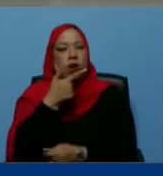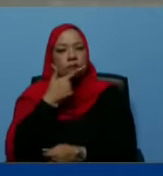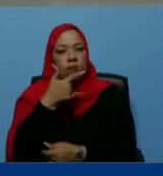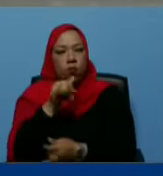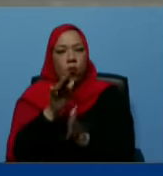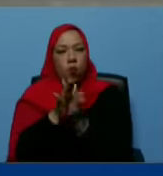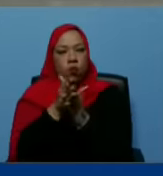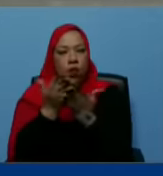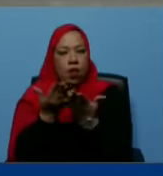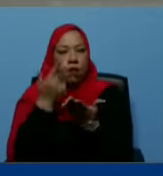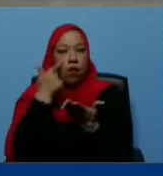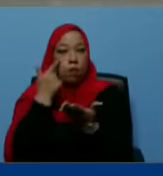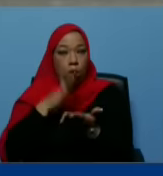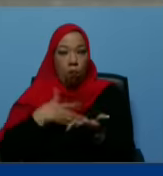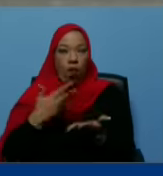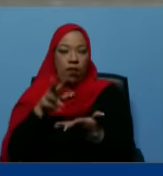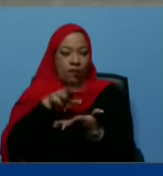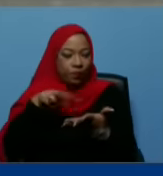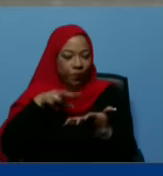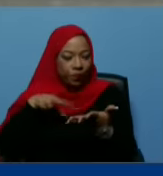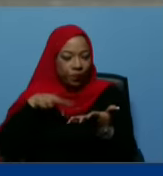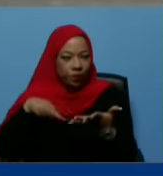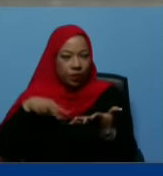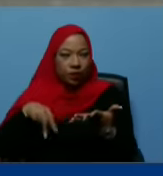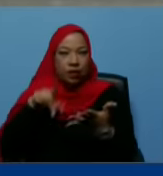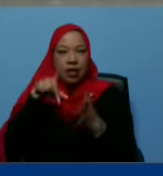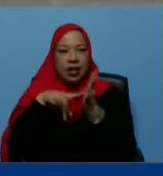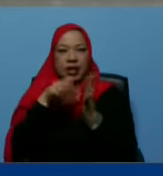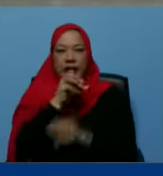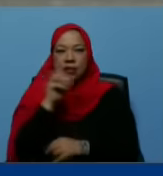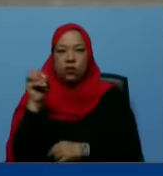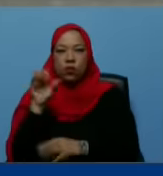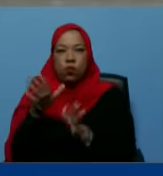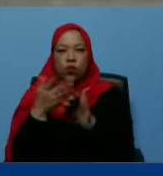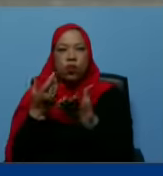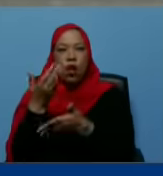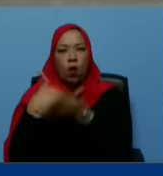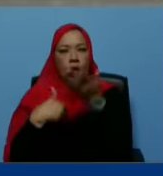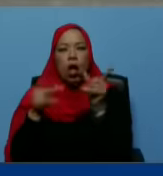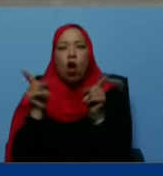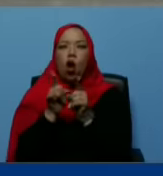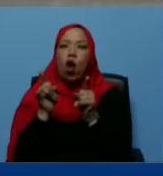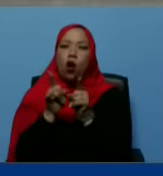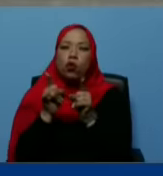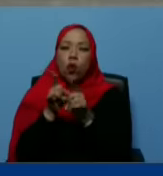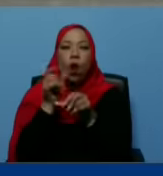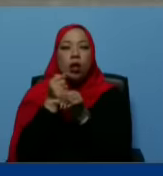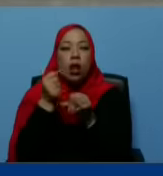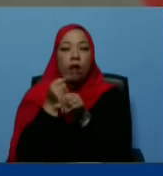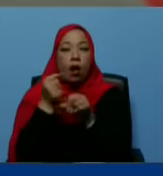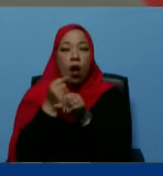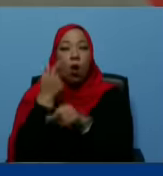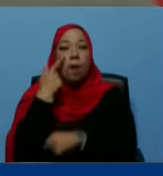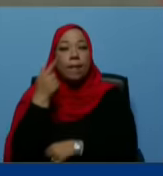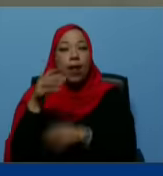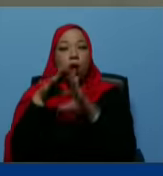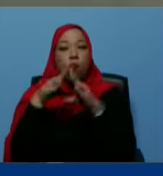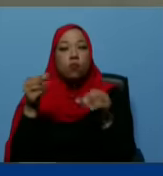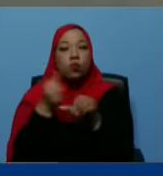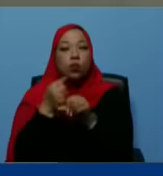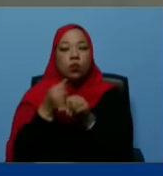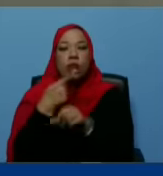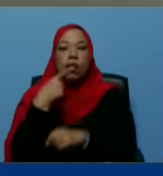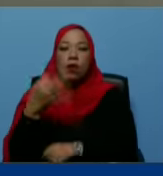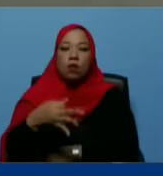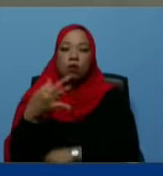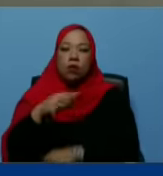tiene su libro en físico. Podemos sacar unos 100.000 libros, porque es un folleto. Y es un trabajo para que vea todo el mundo la raíz